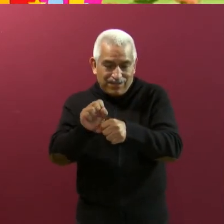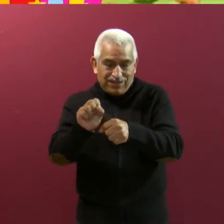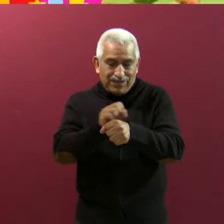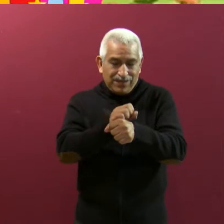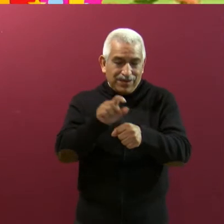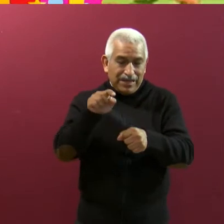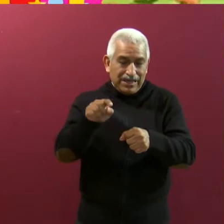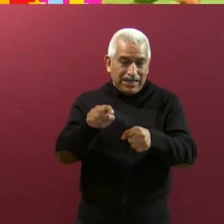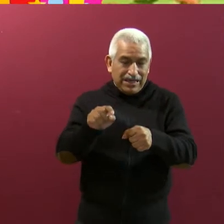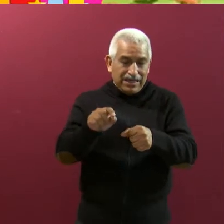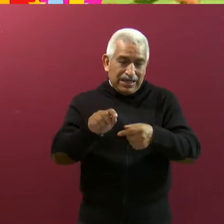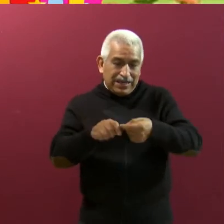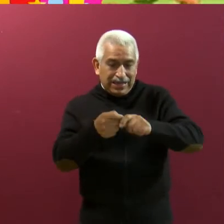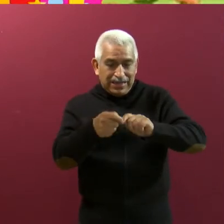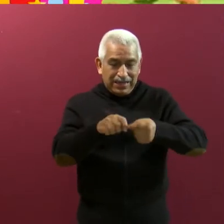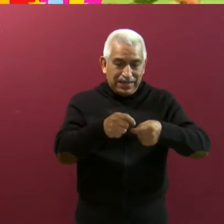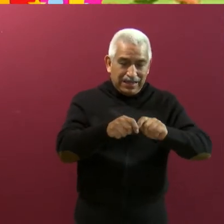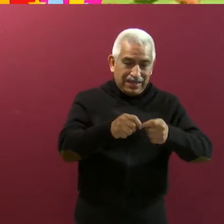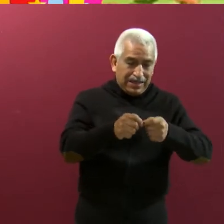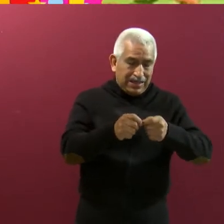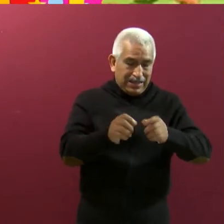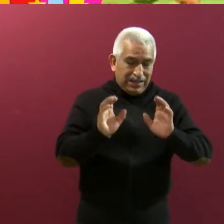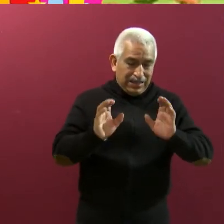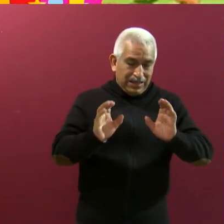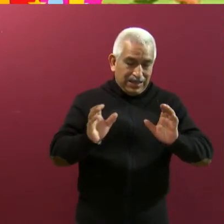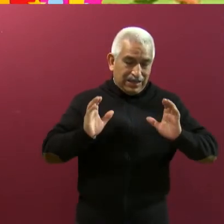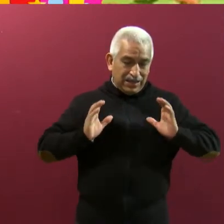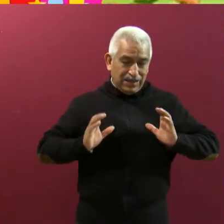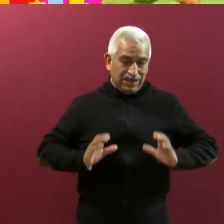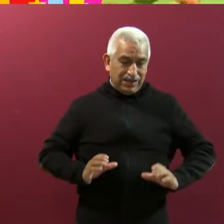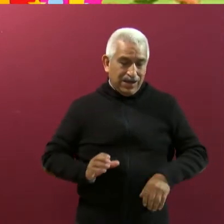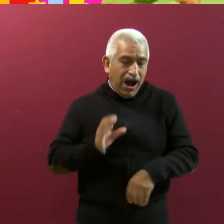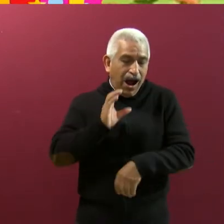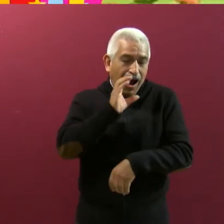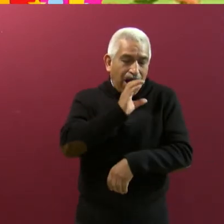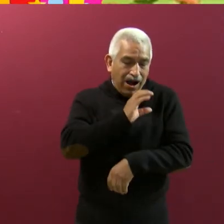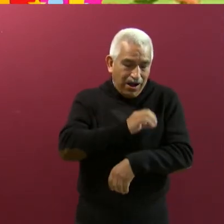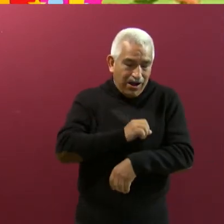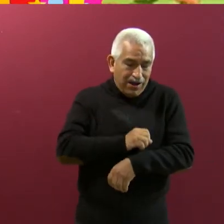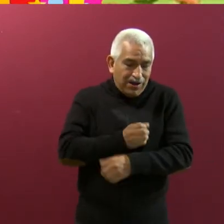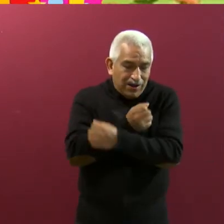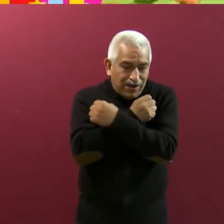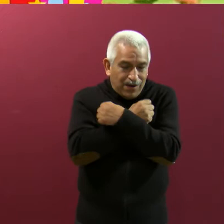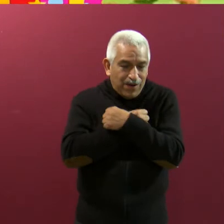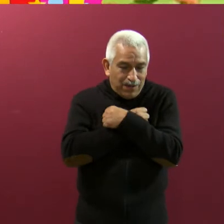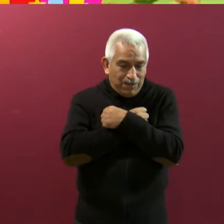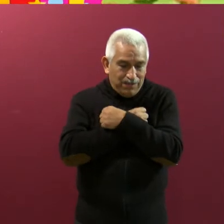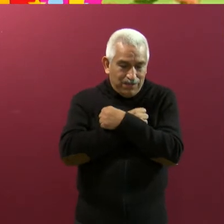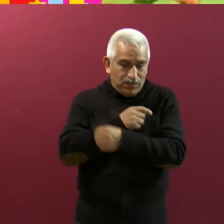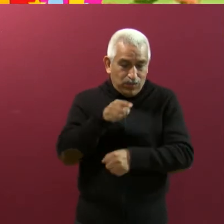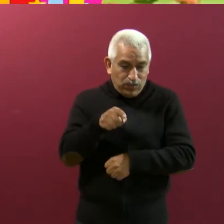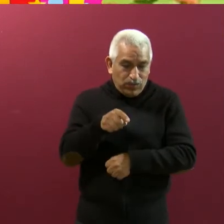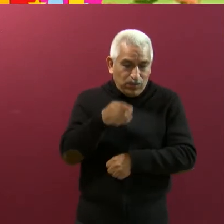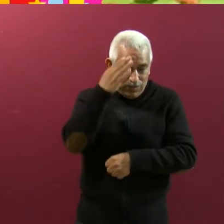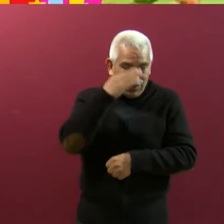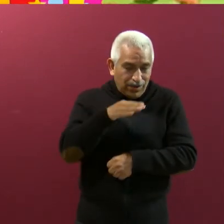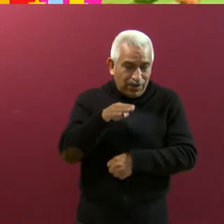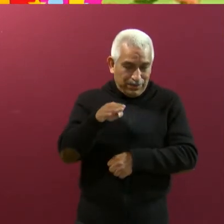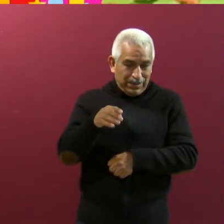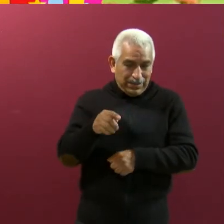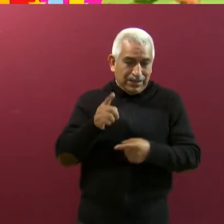se hacen los suéteres para que nos ayuden a mantenernos calientitos. ¿Saben quién es?